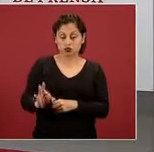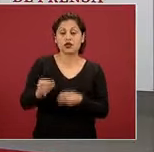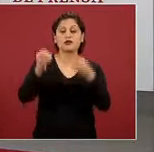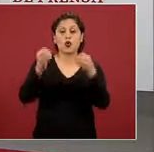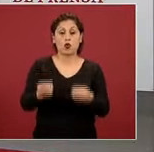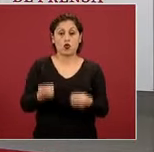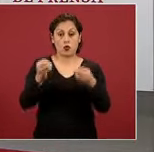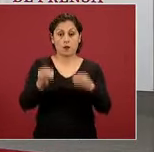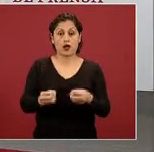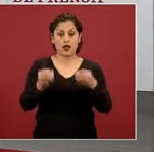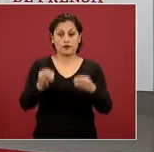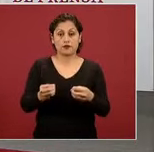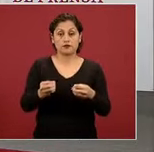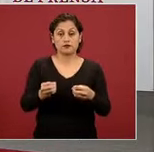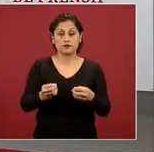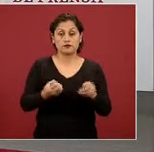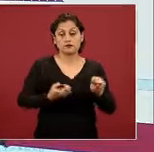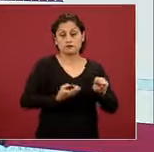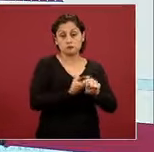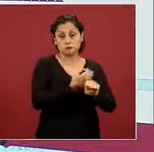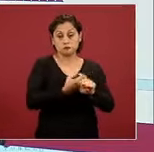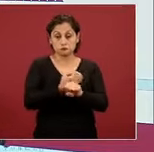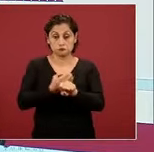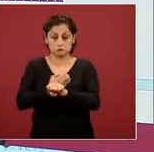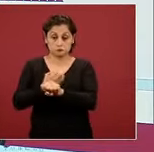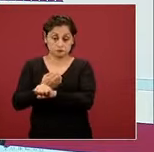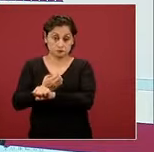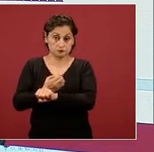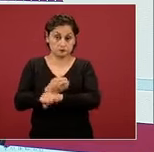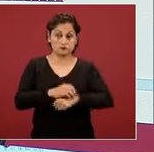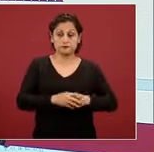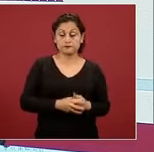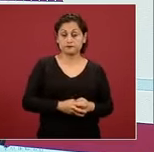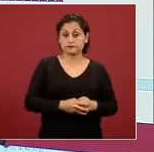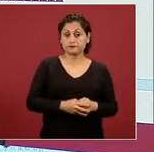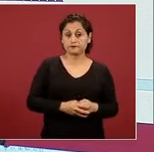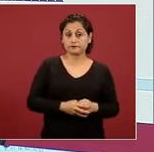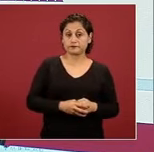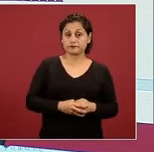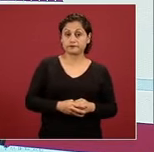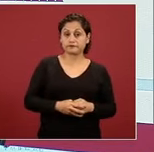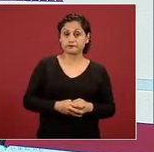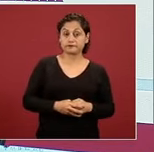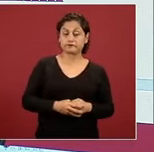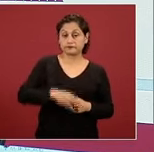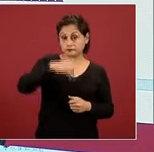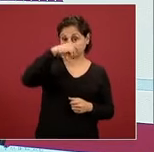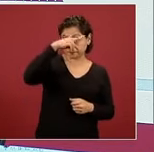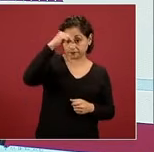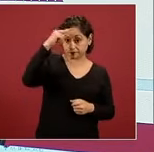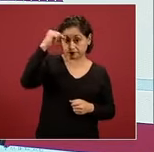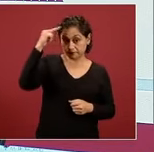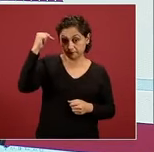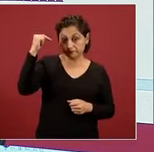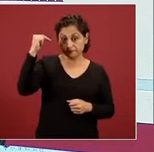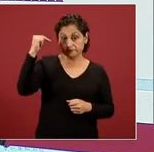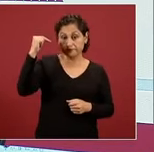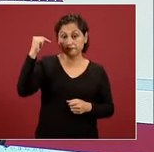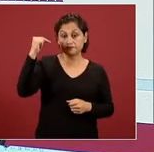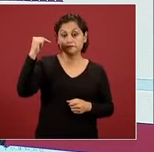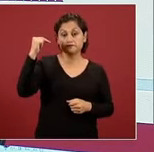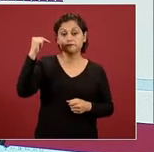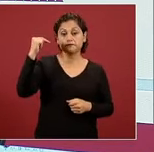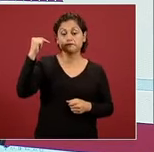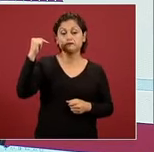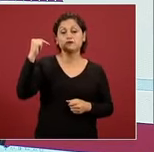ocupadas. Si lo vemos entidad federativa por entidad federativa, tenemos que solamente Nayarit tiene,